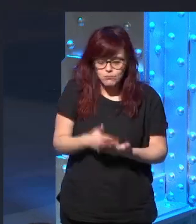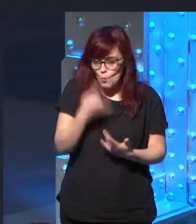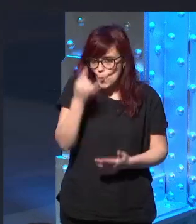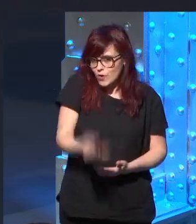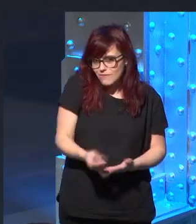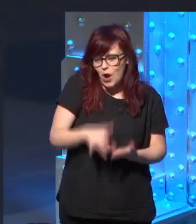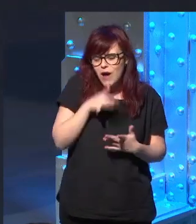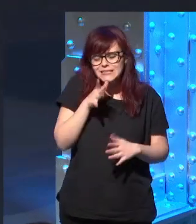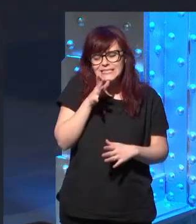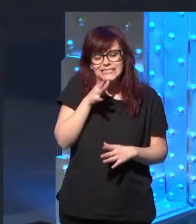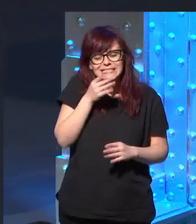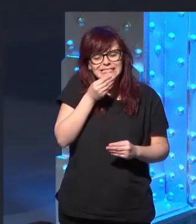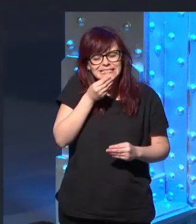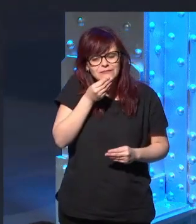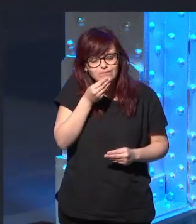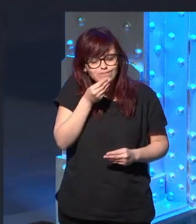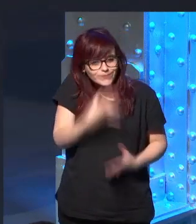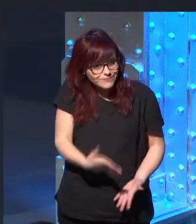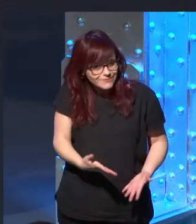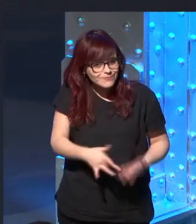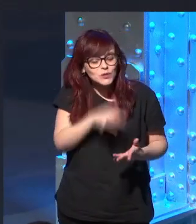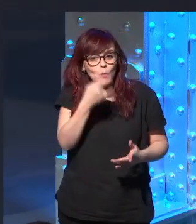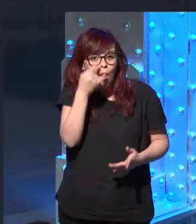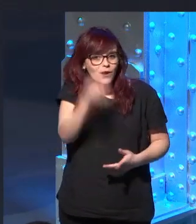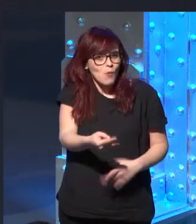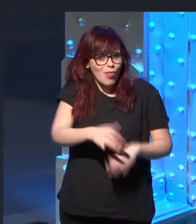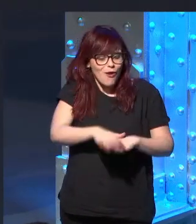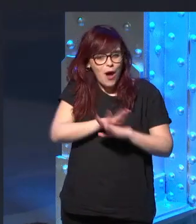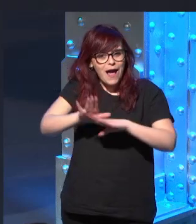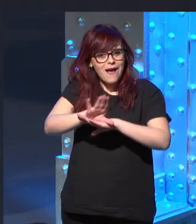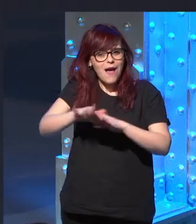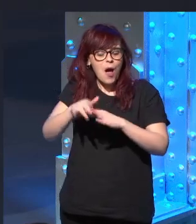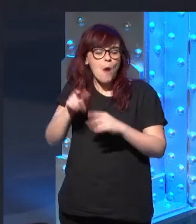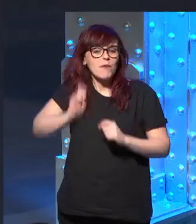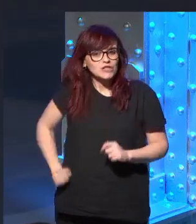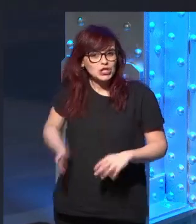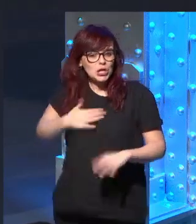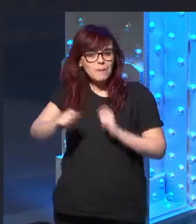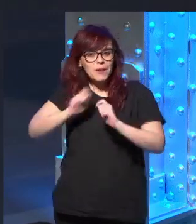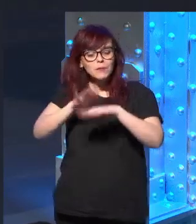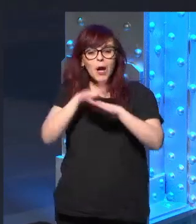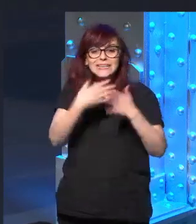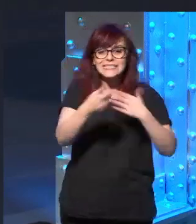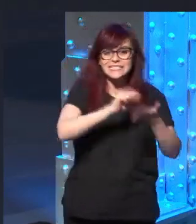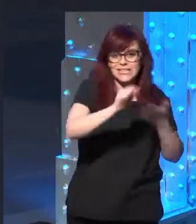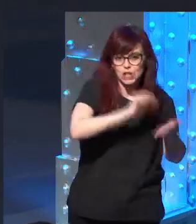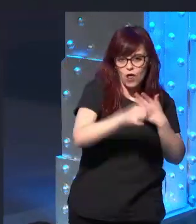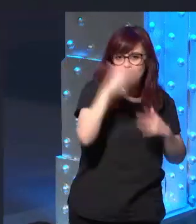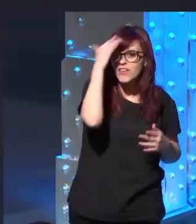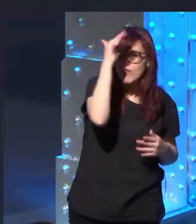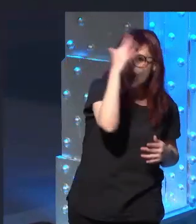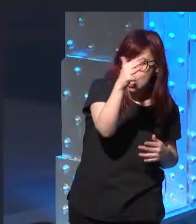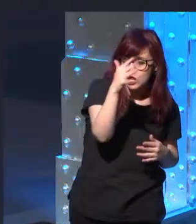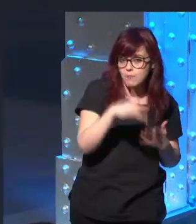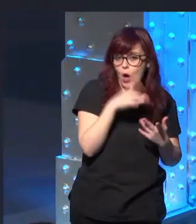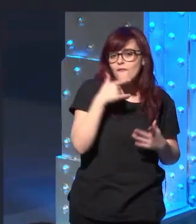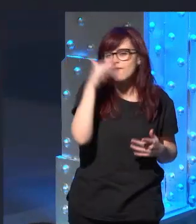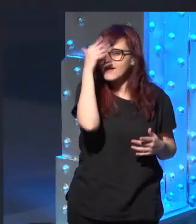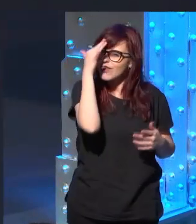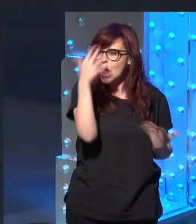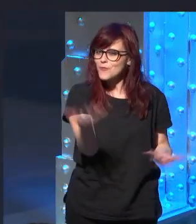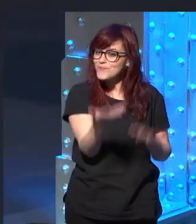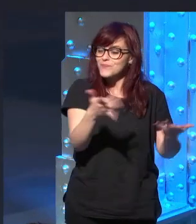enamorada. Yo no concibo escribir, no concibo una diferencia entre la escritura de la ficción, que nunca es ficción